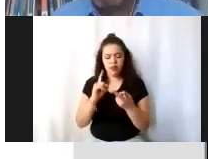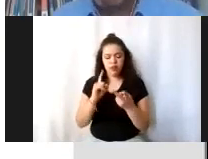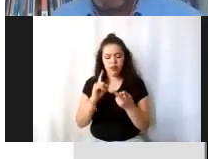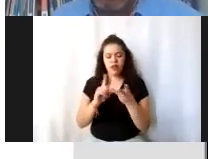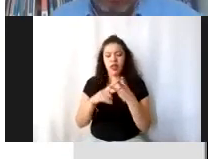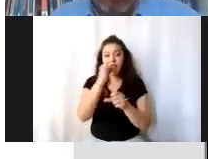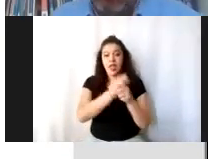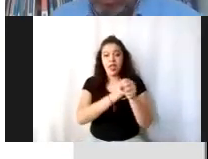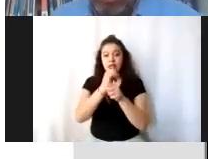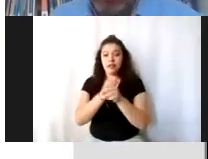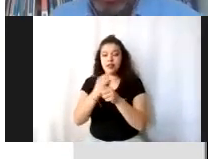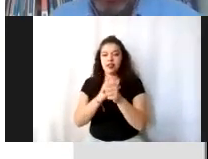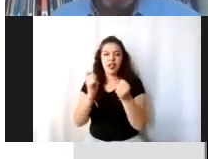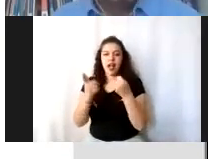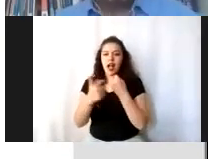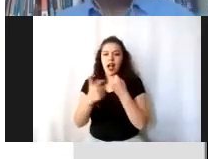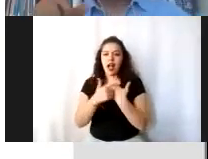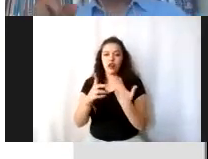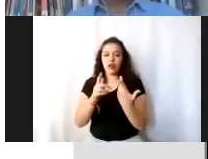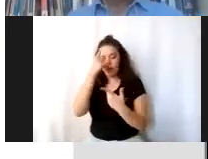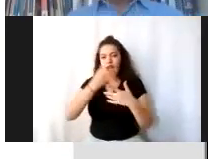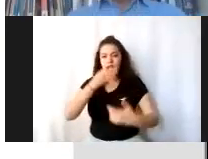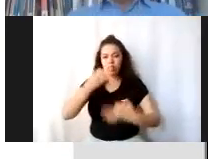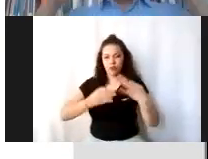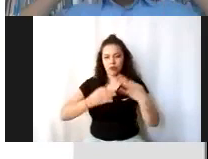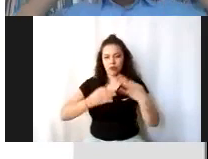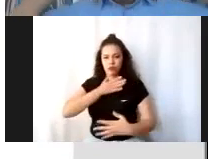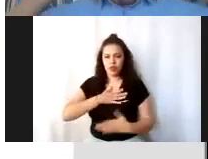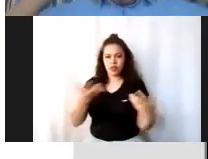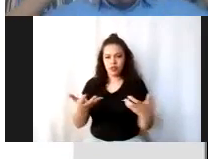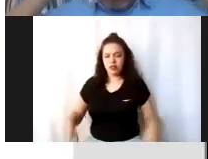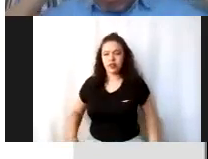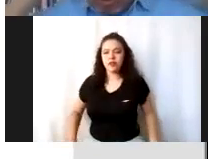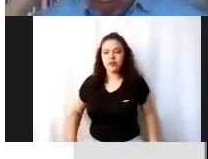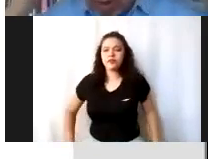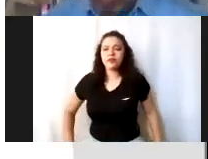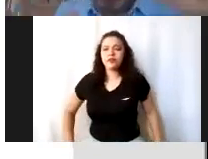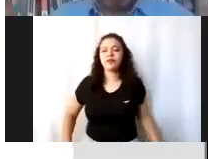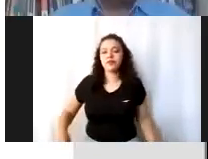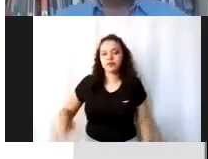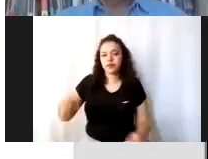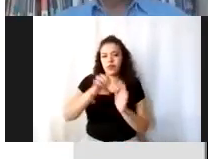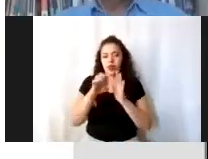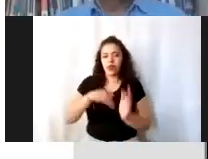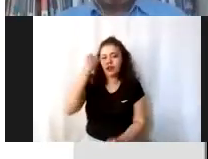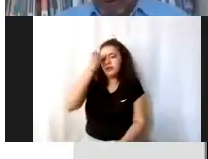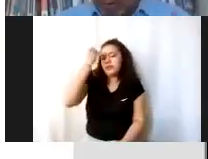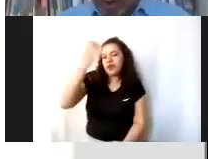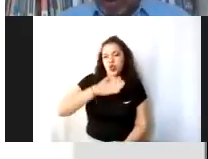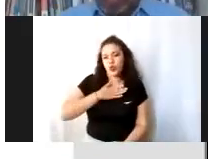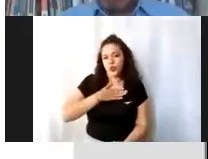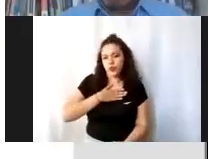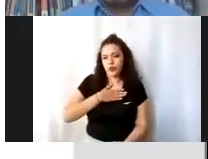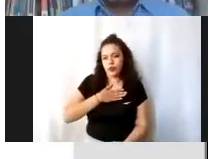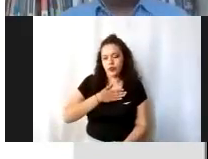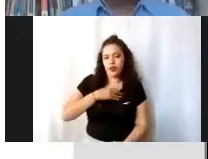investigaciones en materia de procuración de justicia. Por ejemplo, imaginemos, en todos los casos me estoy poniendo como ejemplo yo, pues para no usar a